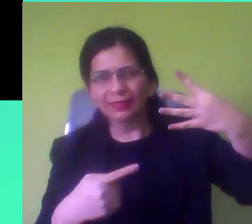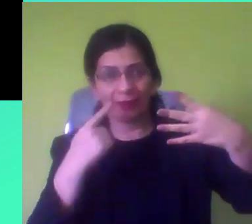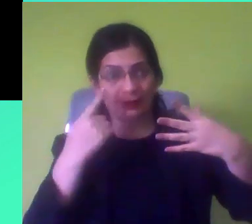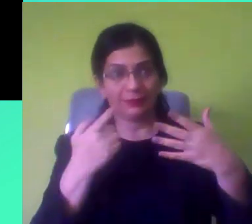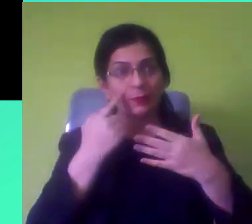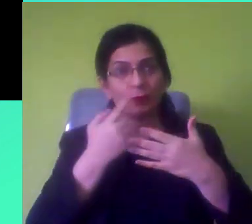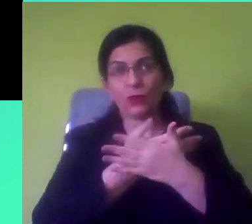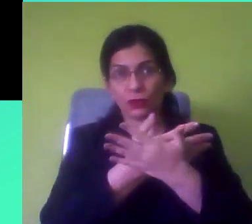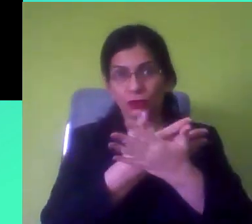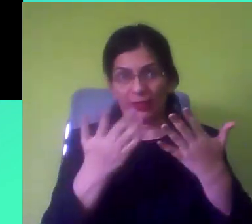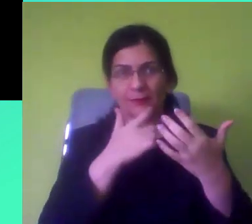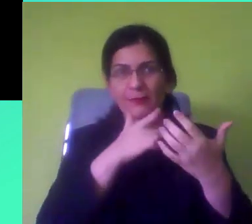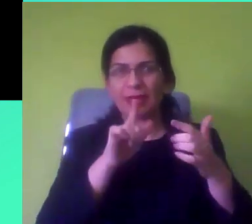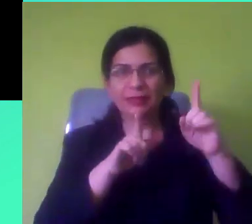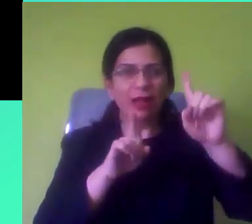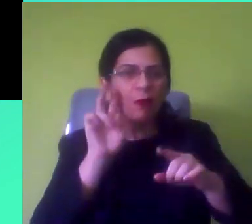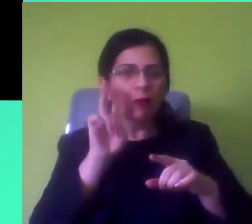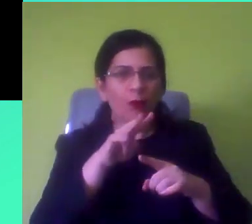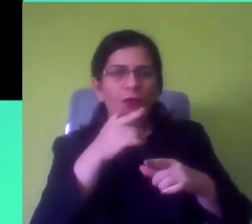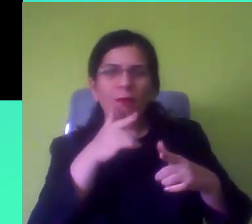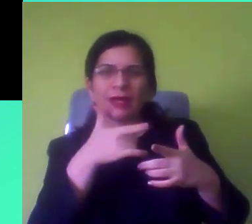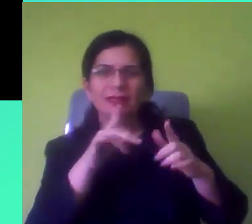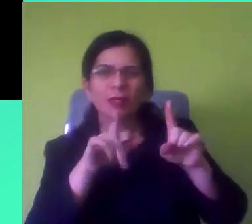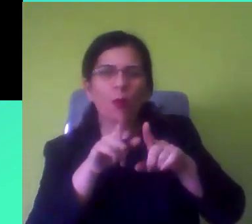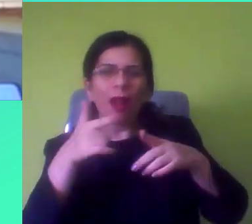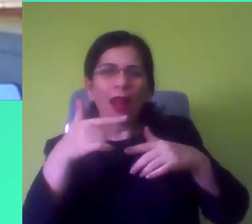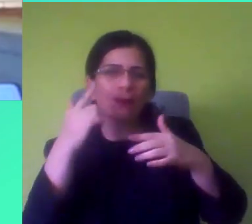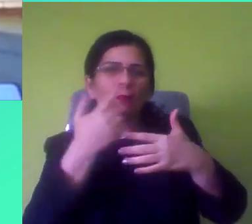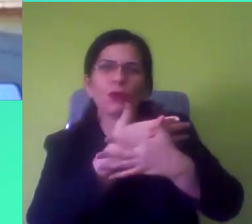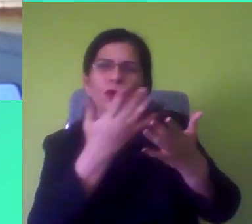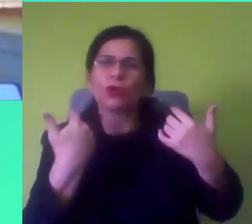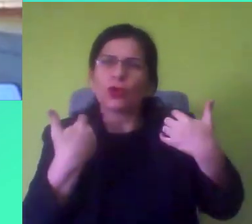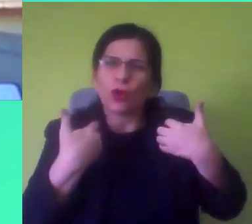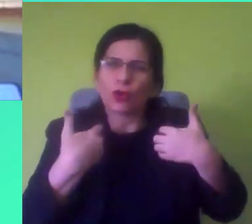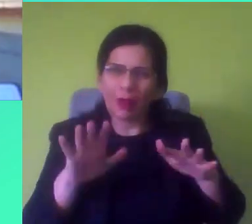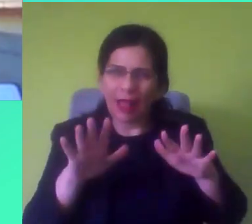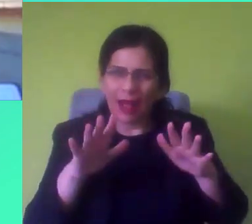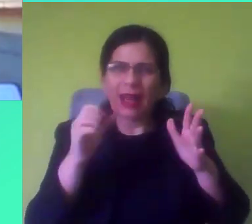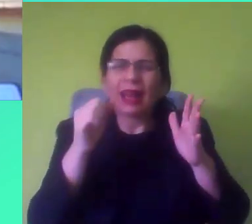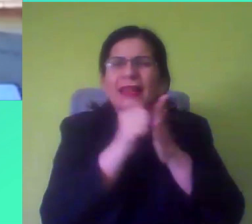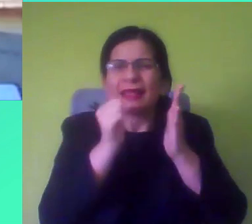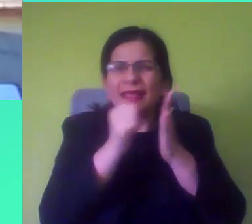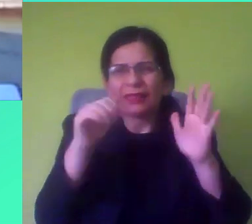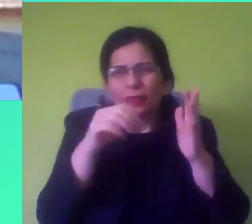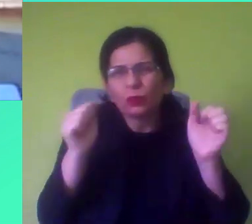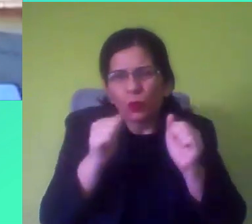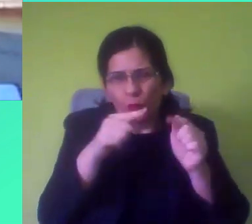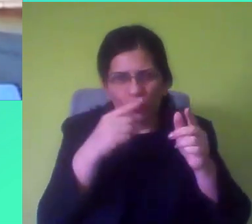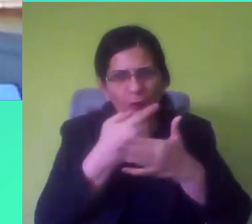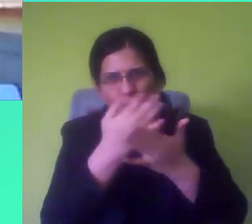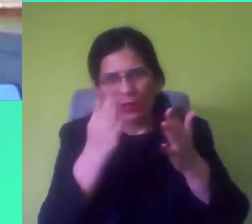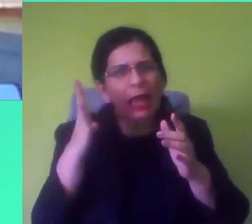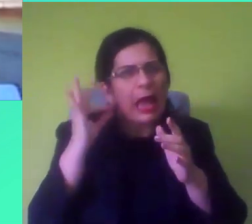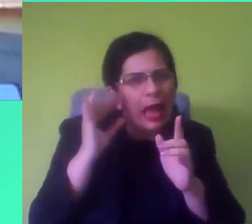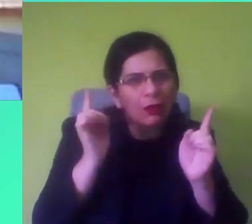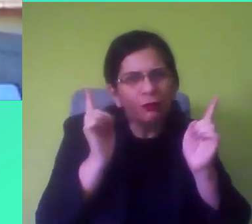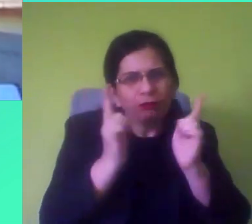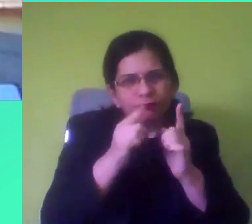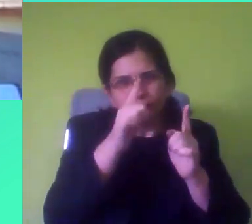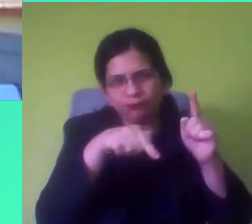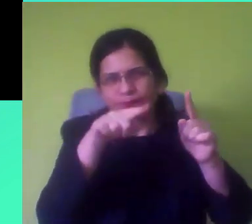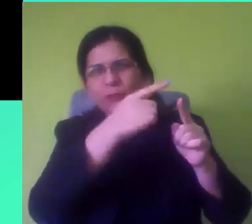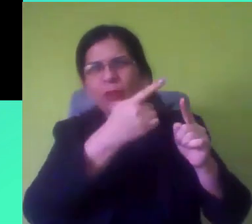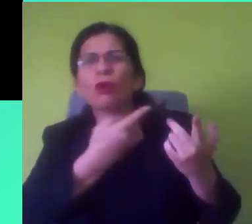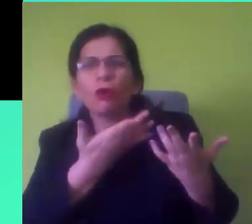de nieve, perennes, o pequeños glaciares o glaciaretes, son pequeños cuerpos de hielo que, como este que vemos acá en la foto,